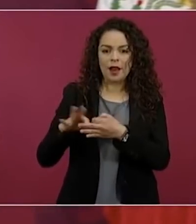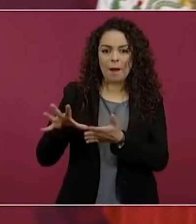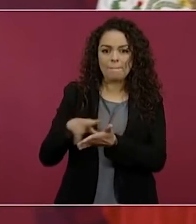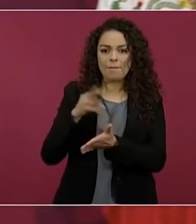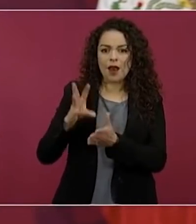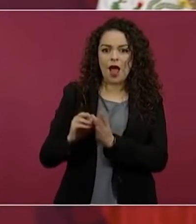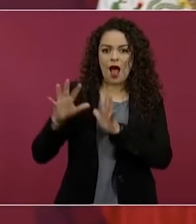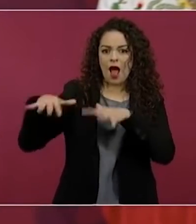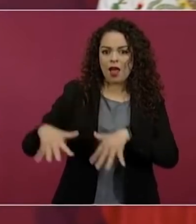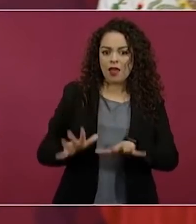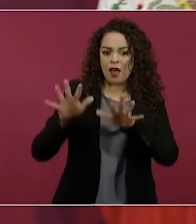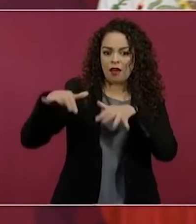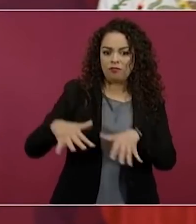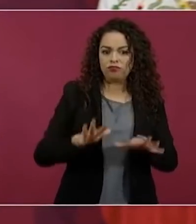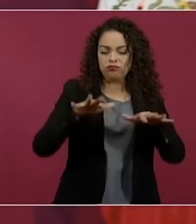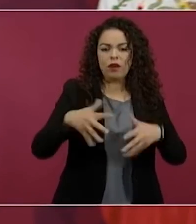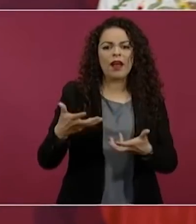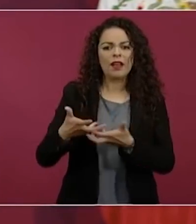era del